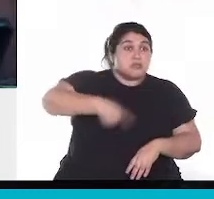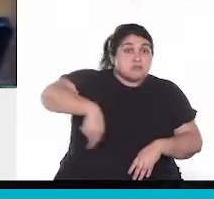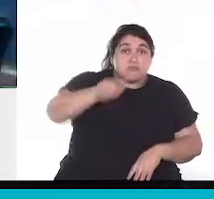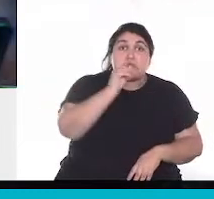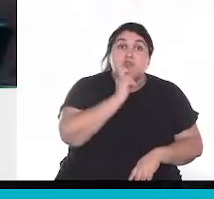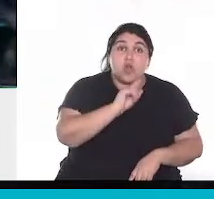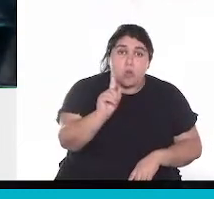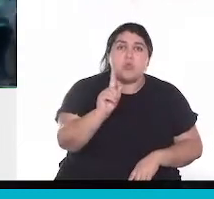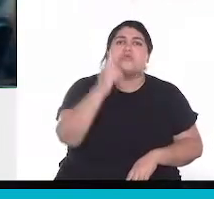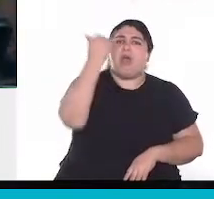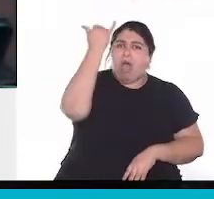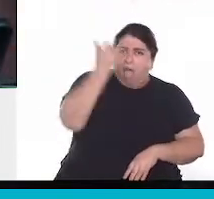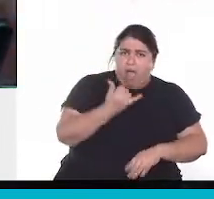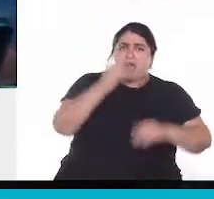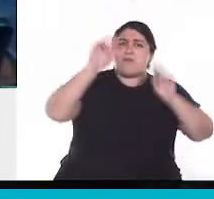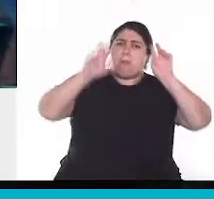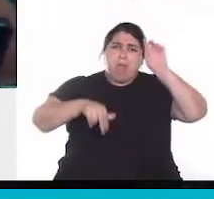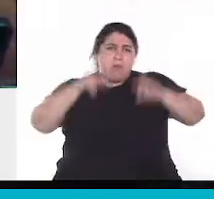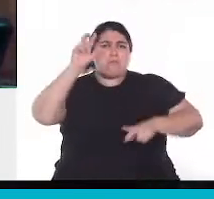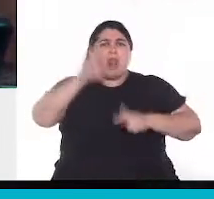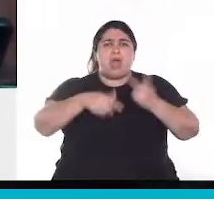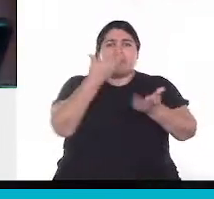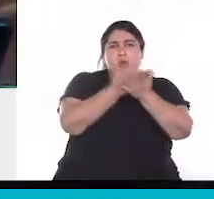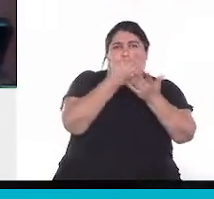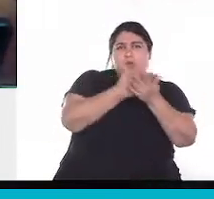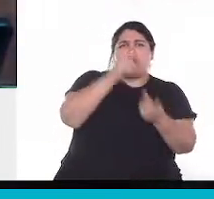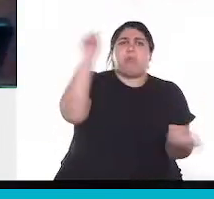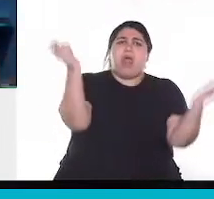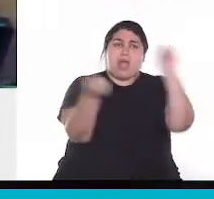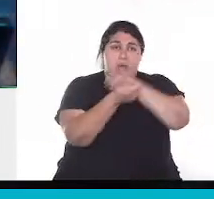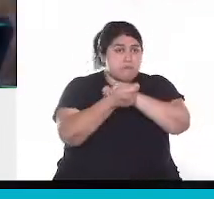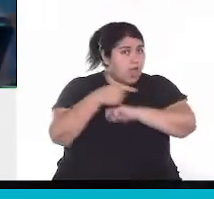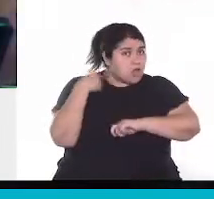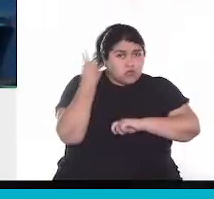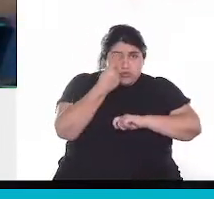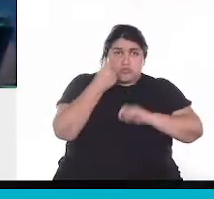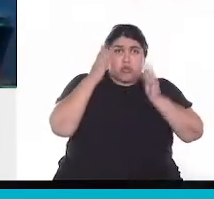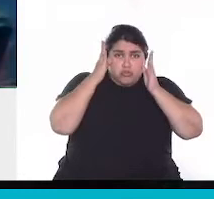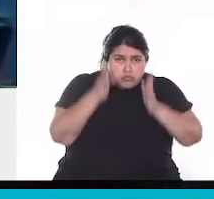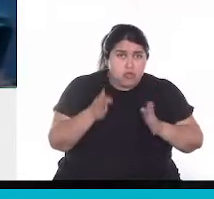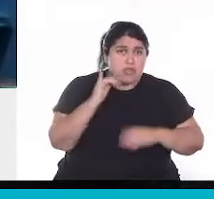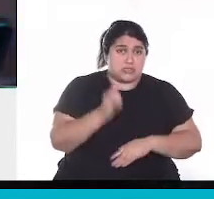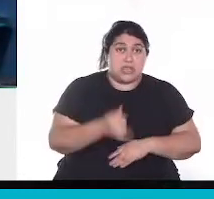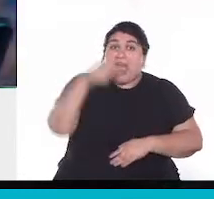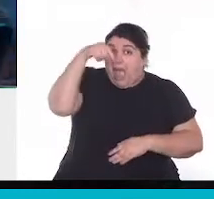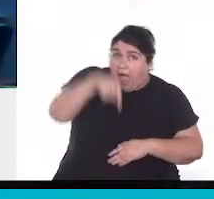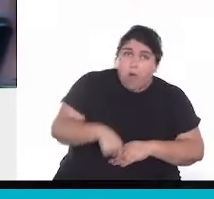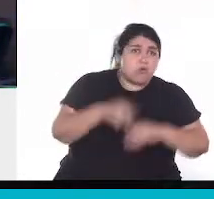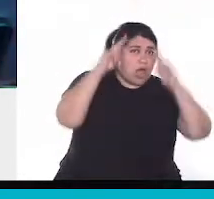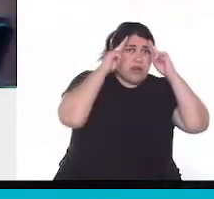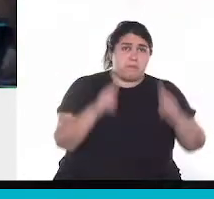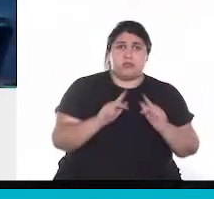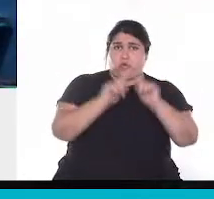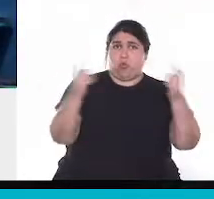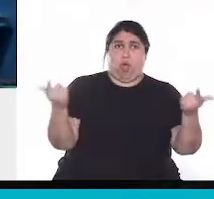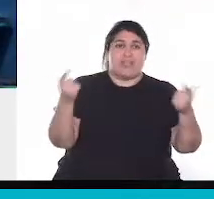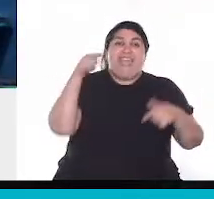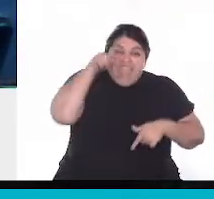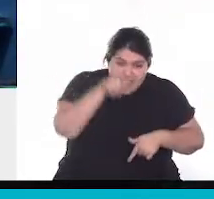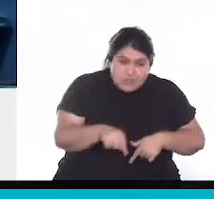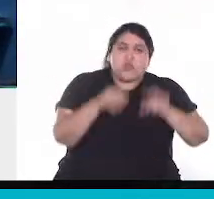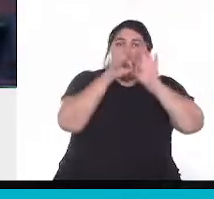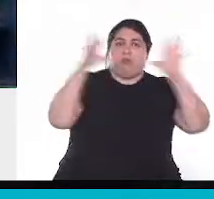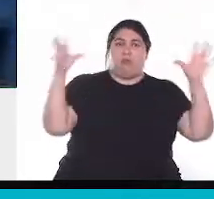hay mecanismos para cambiarlas. Y hacia ahí tenemos que ir. Hoy eso no está siendo respetado. Y eso es lo que hace menos democrática